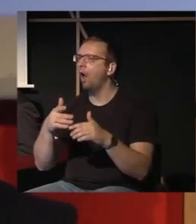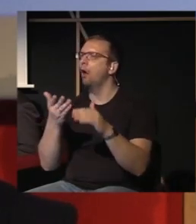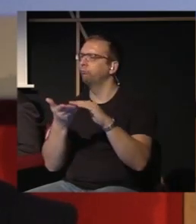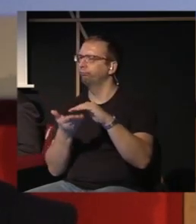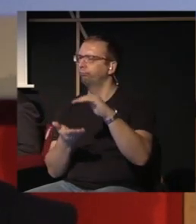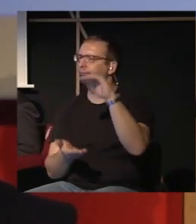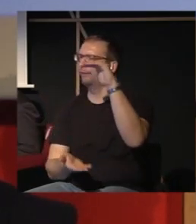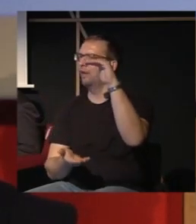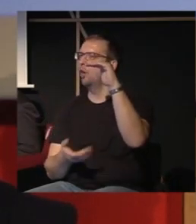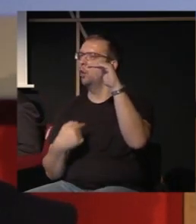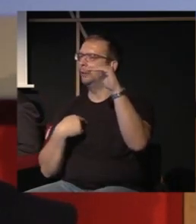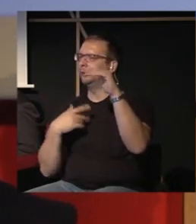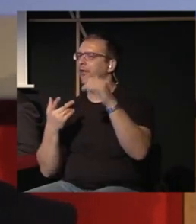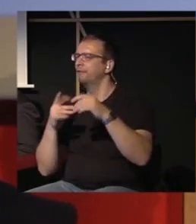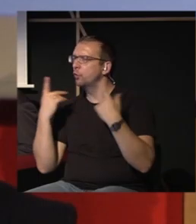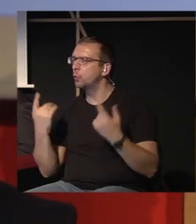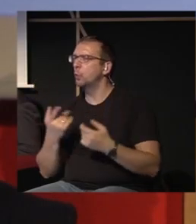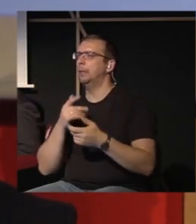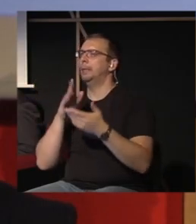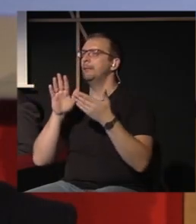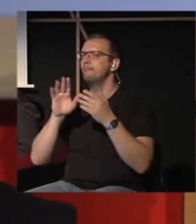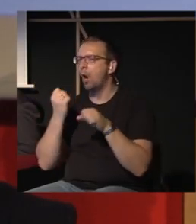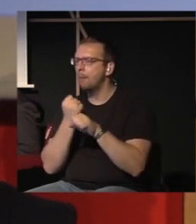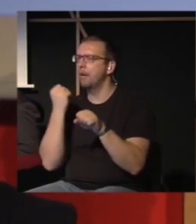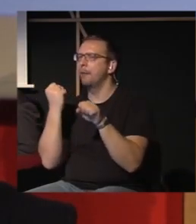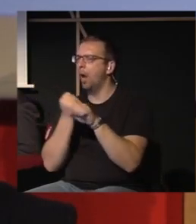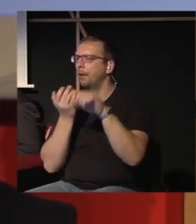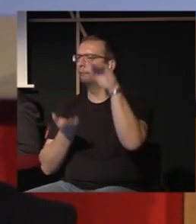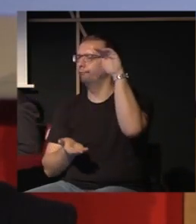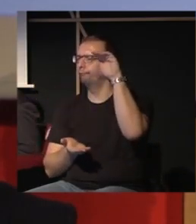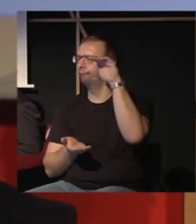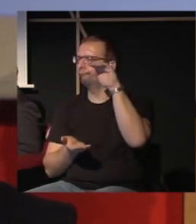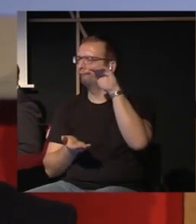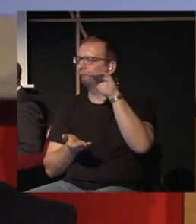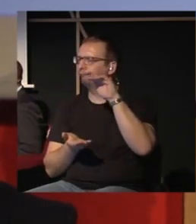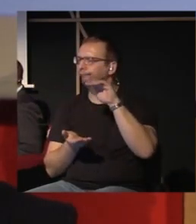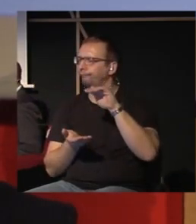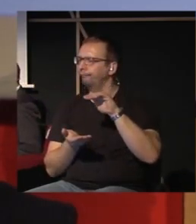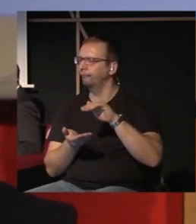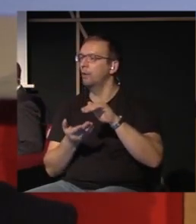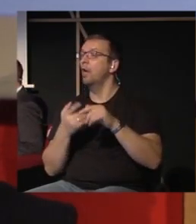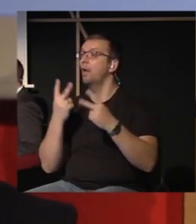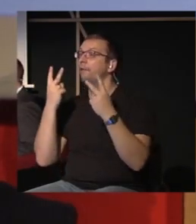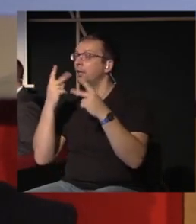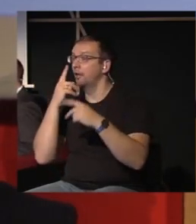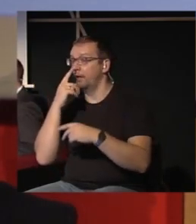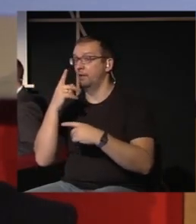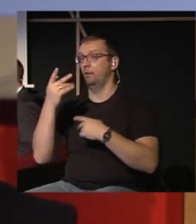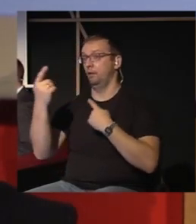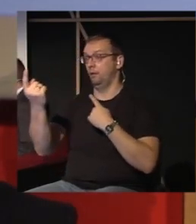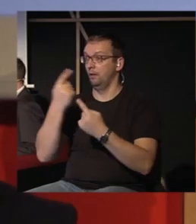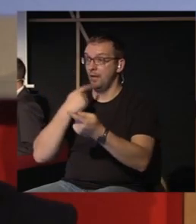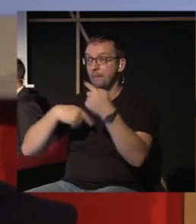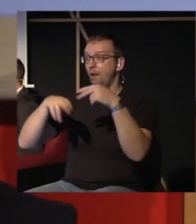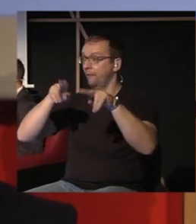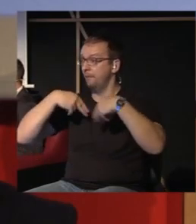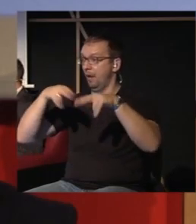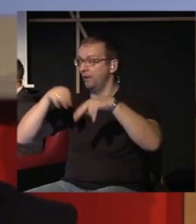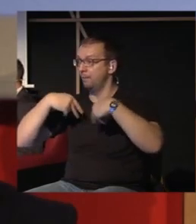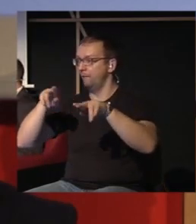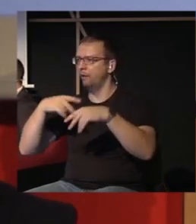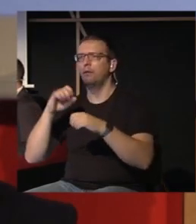Aparte, los días del partido, también trabajo con el equipo de voluntarios que he hablado anteriormente. Los distribuyo por las